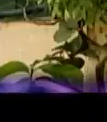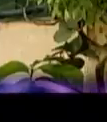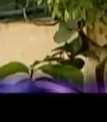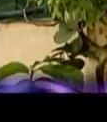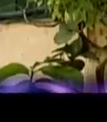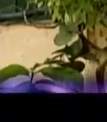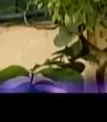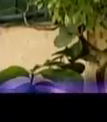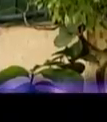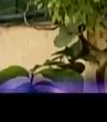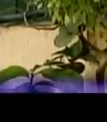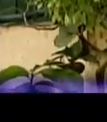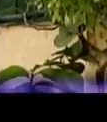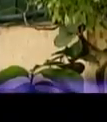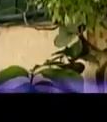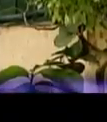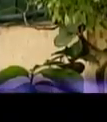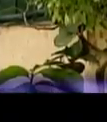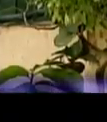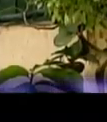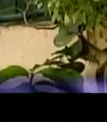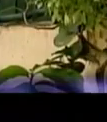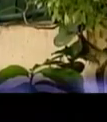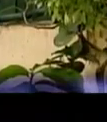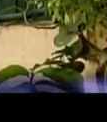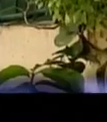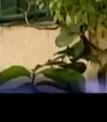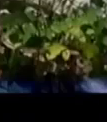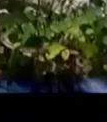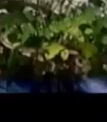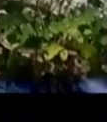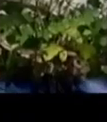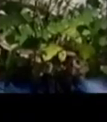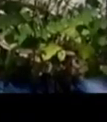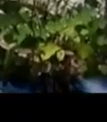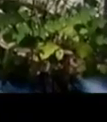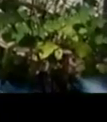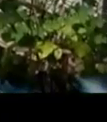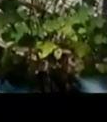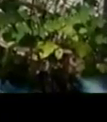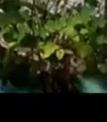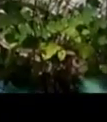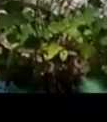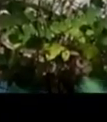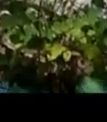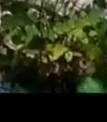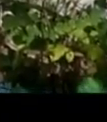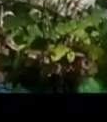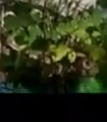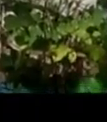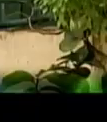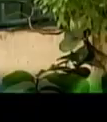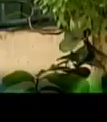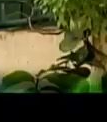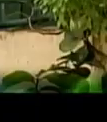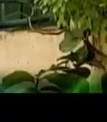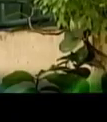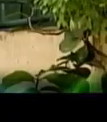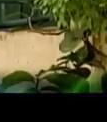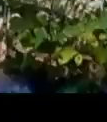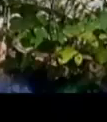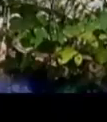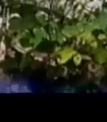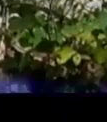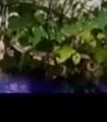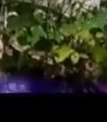Con ese viento, bien que podríamos respirar un papalote. Pero qué cosas dices. ¿Tú quieres irte a Bolivia con él?